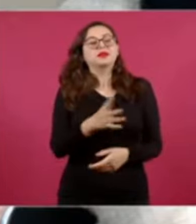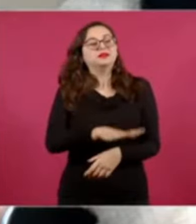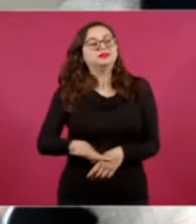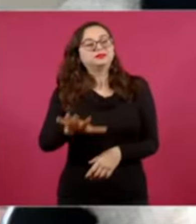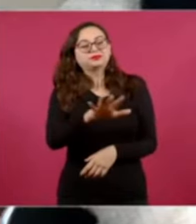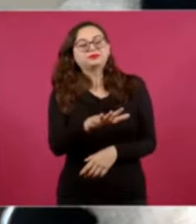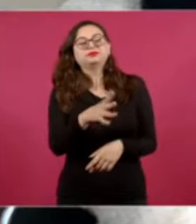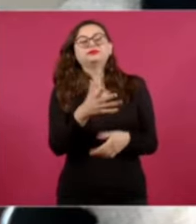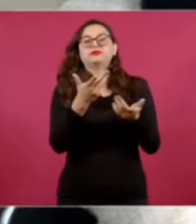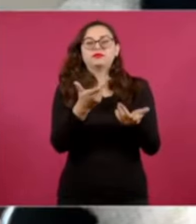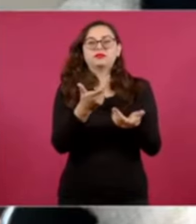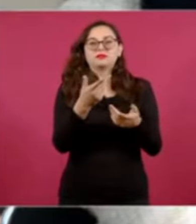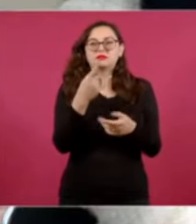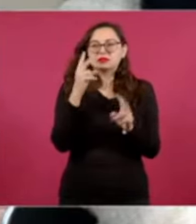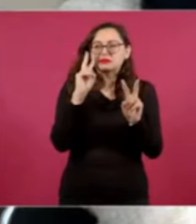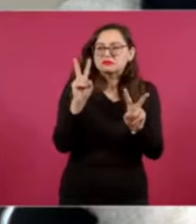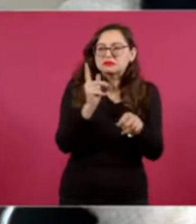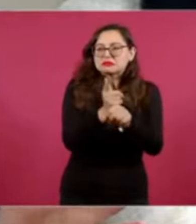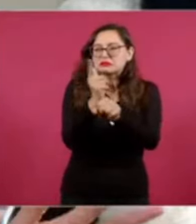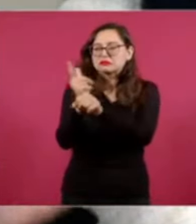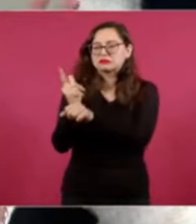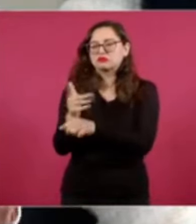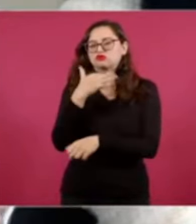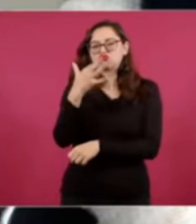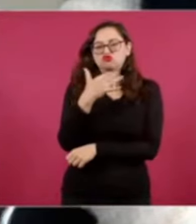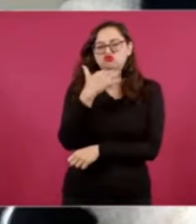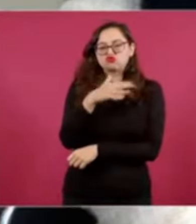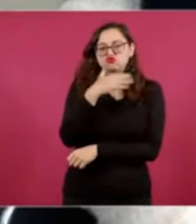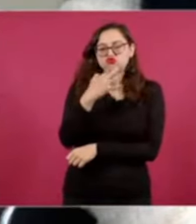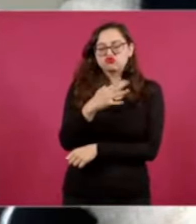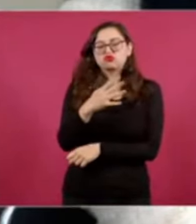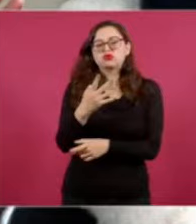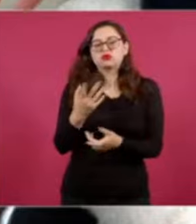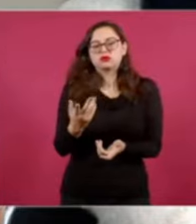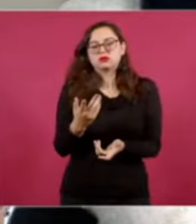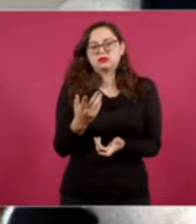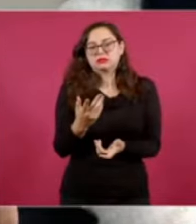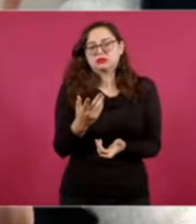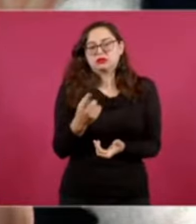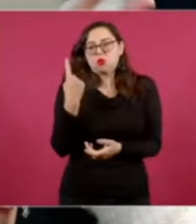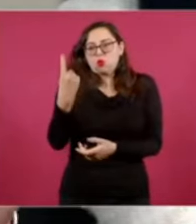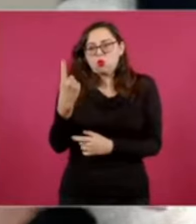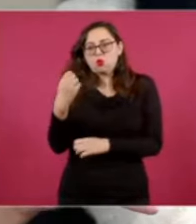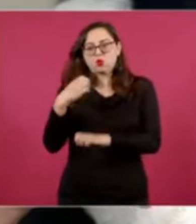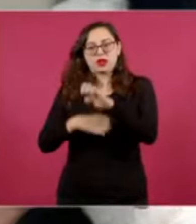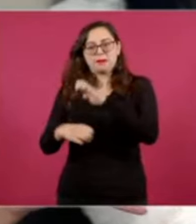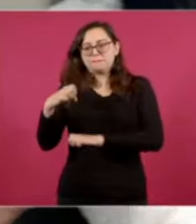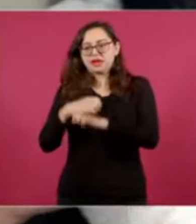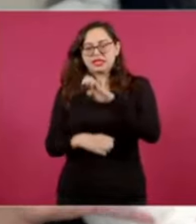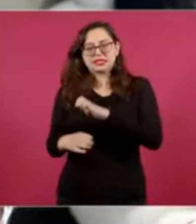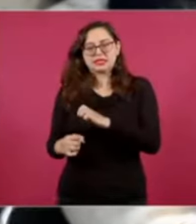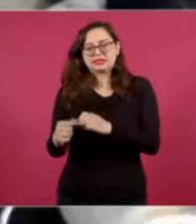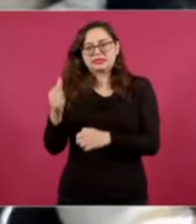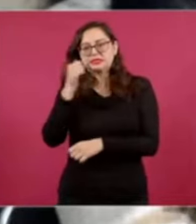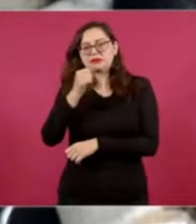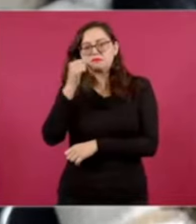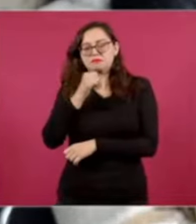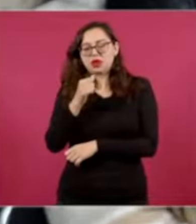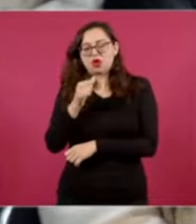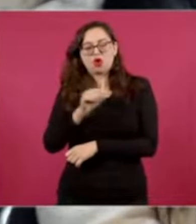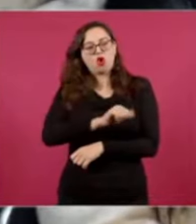también pone en riesgo el hecho de que solamente se beneficie a una empresa o ciertas empresas, deja